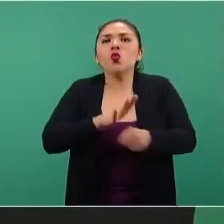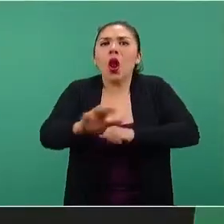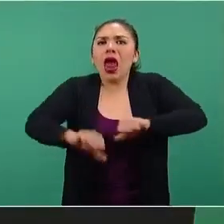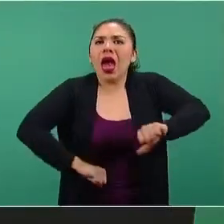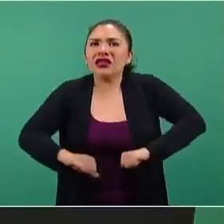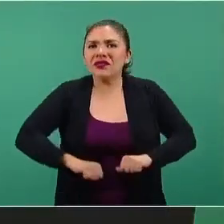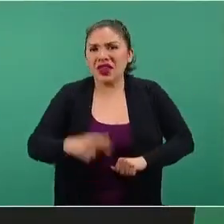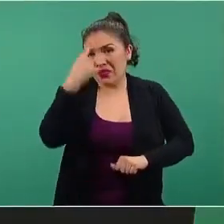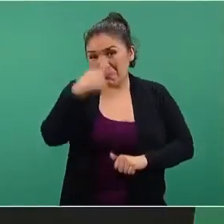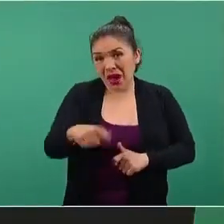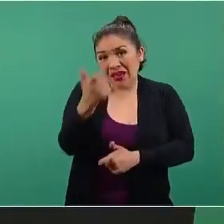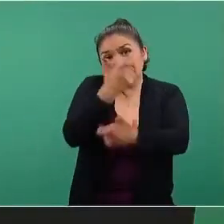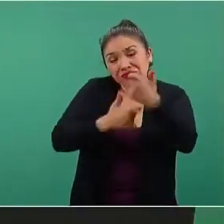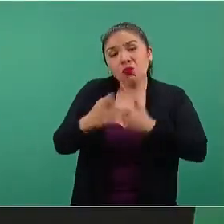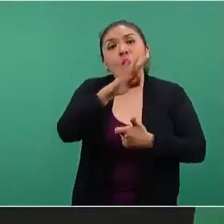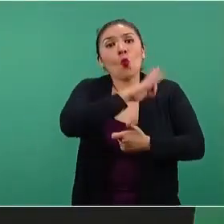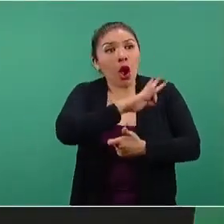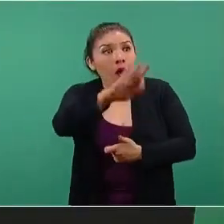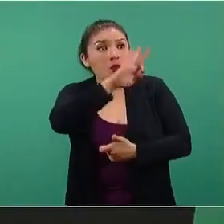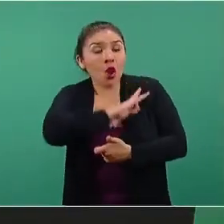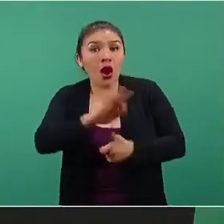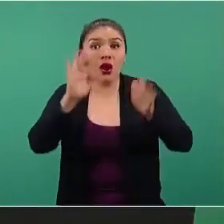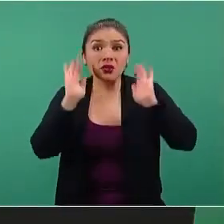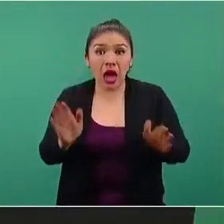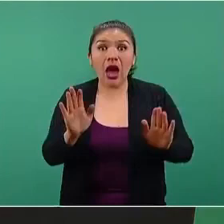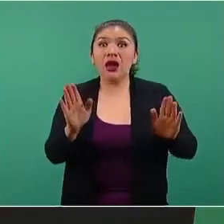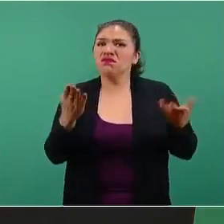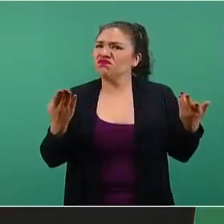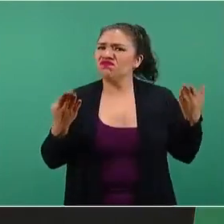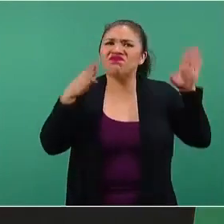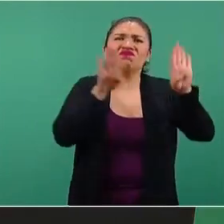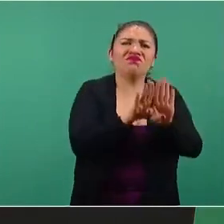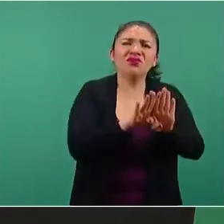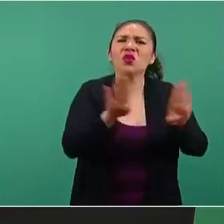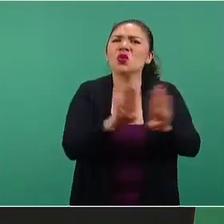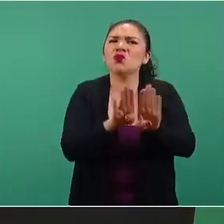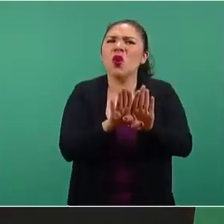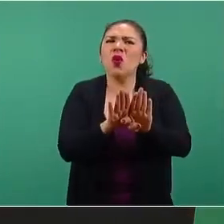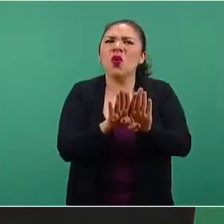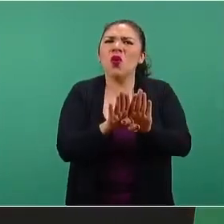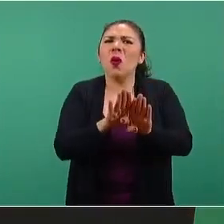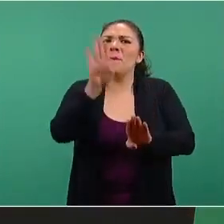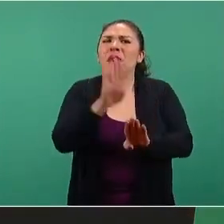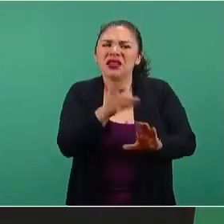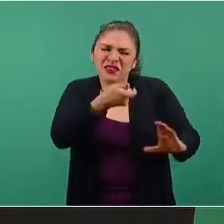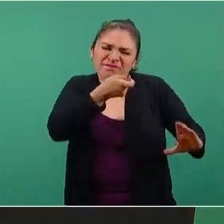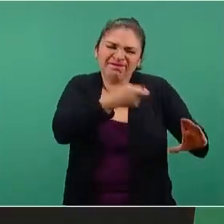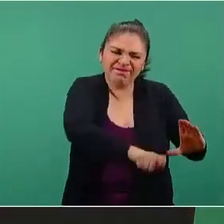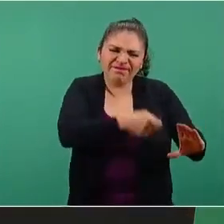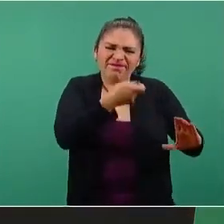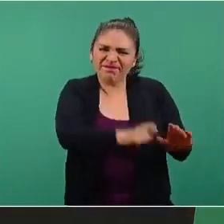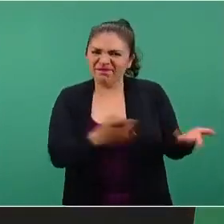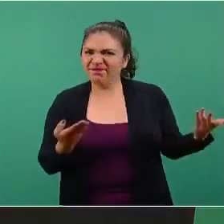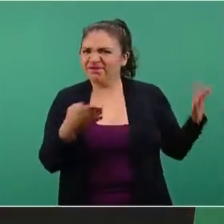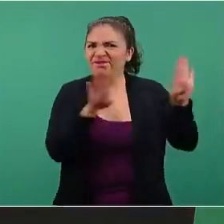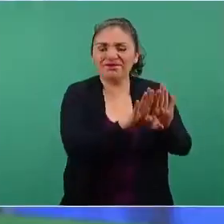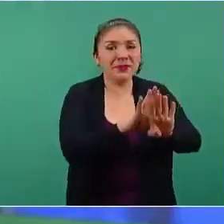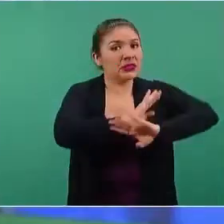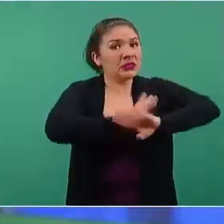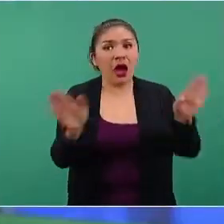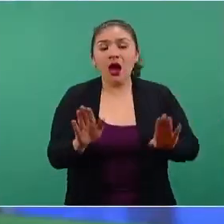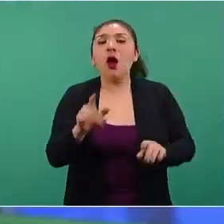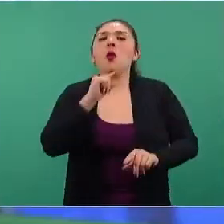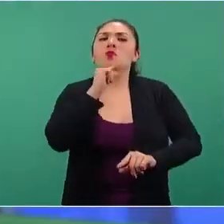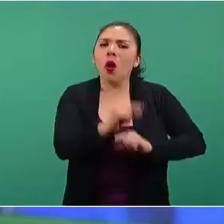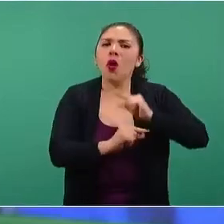actividades socioeconómicas que se pueden cerrar, como si fuera, digamos, el símil de una llave de agua, cerrar